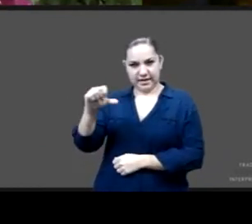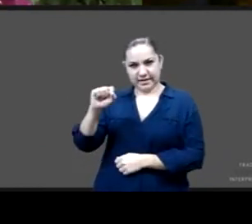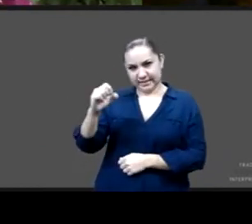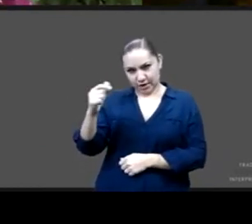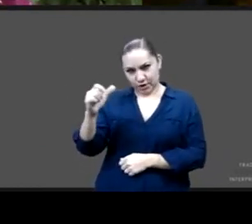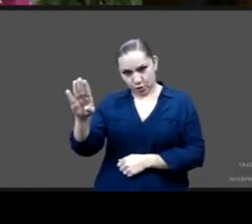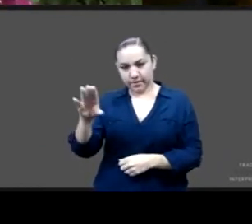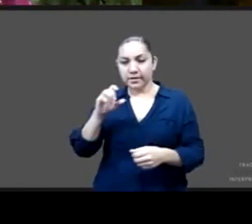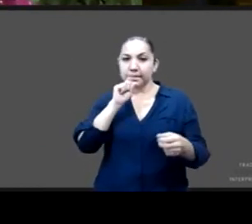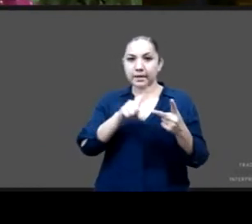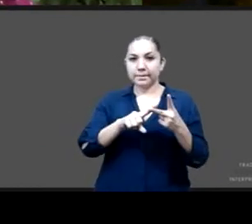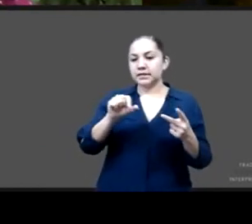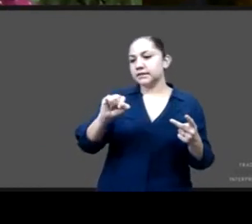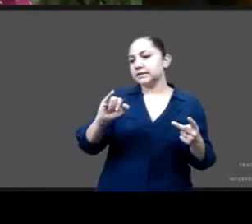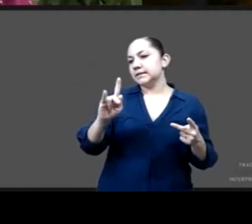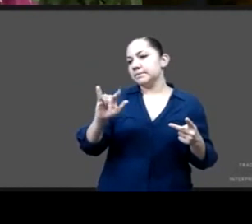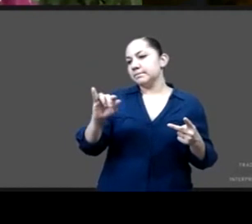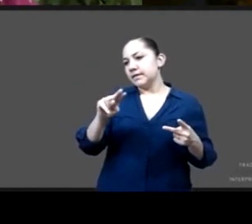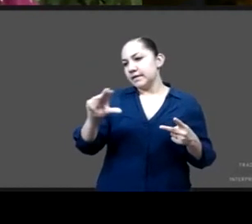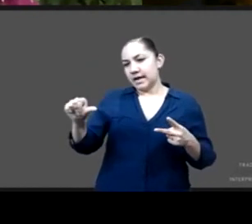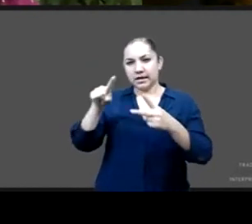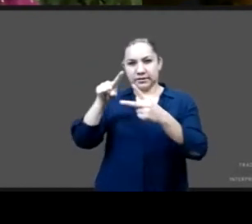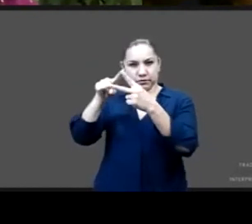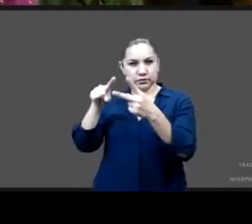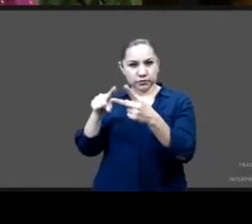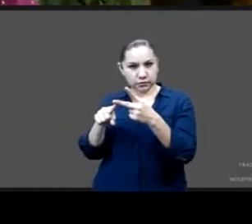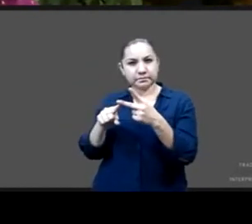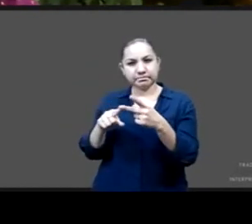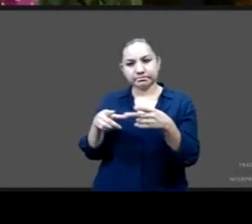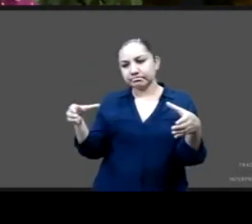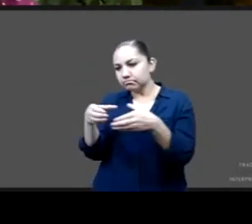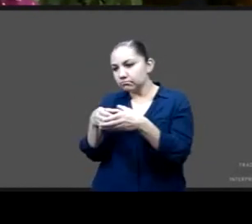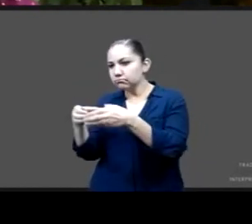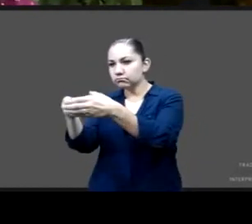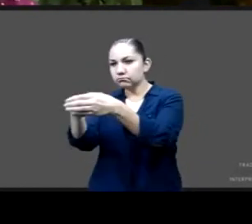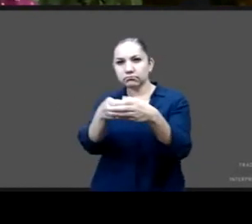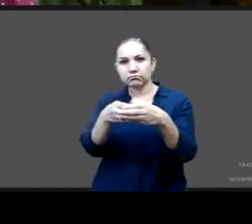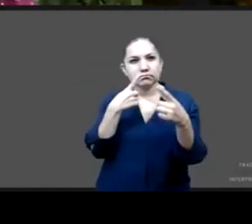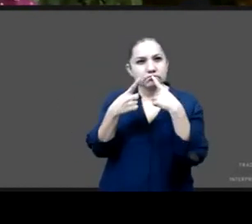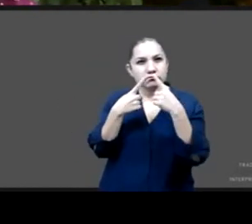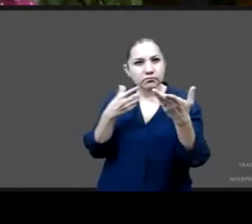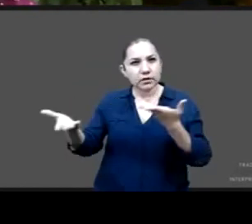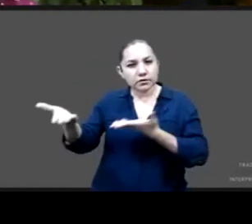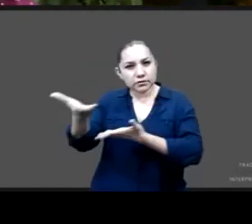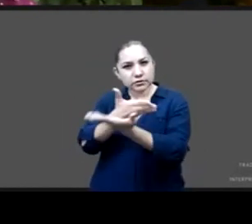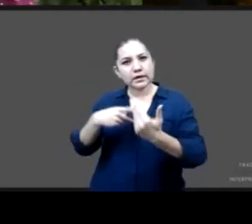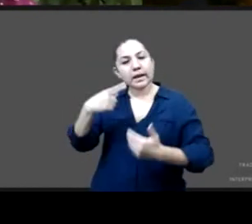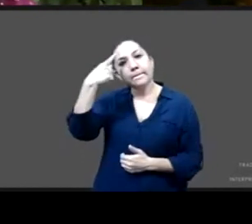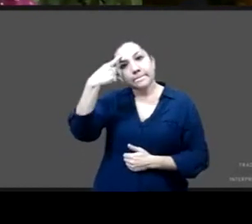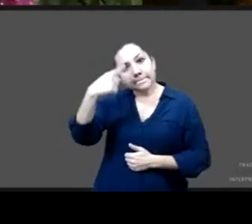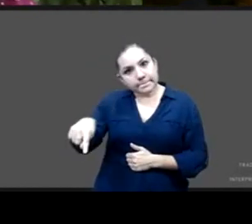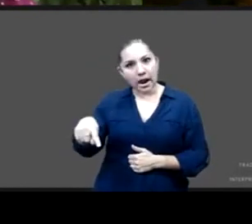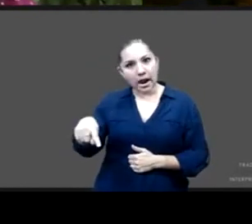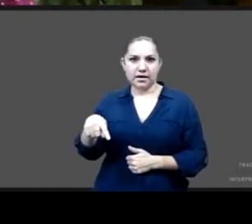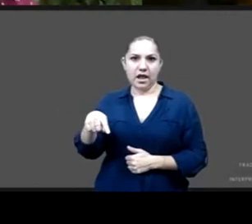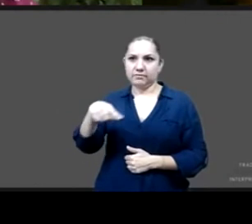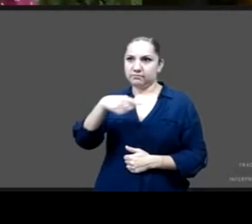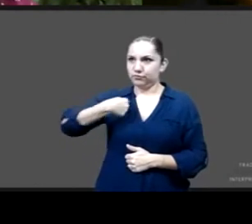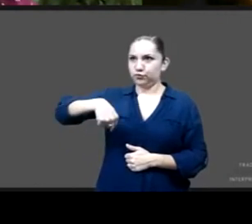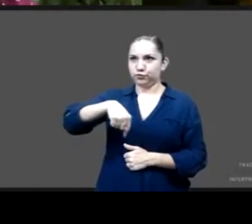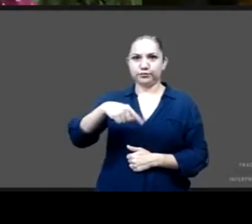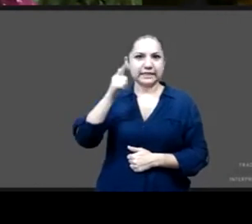son espacios me parece también para documentar nuestra esperanza creo que vale mucho la pena